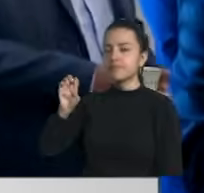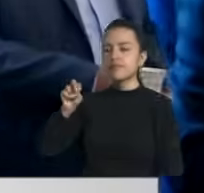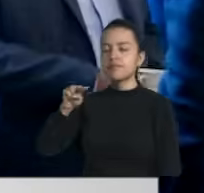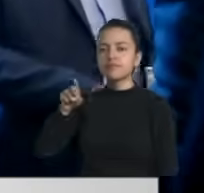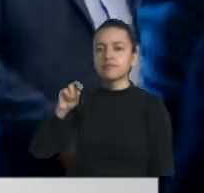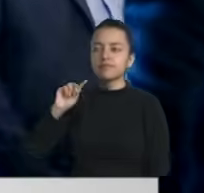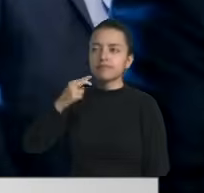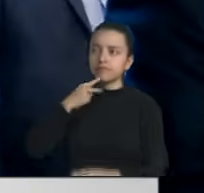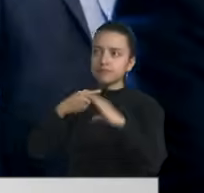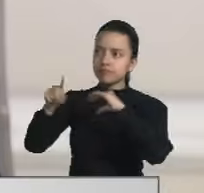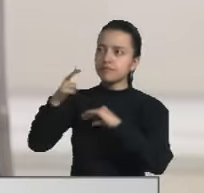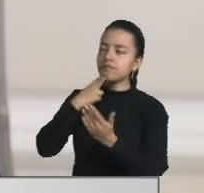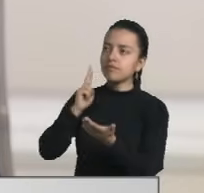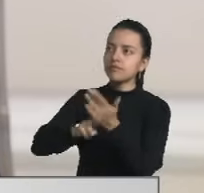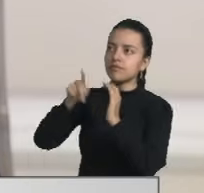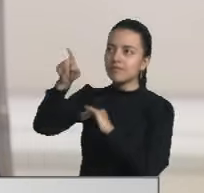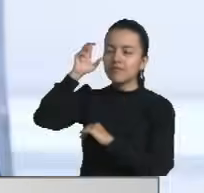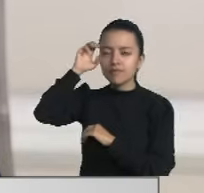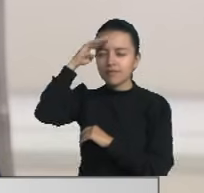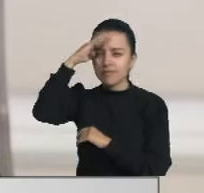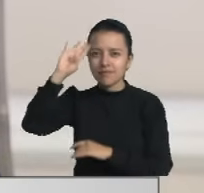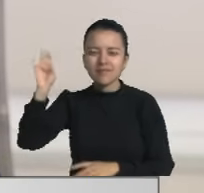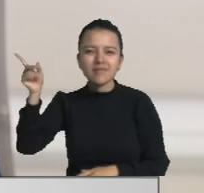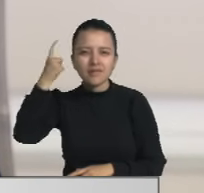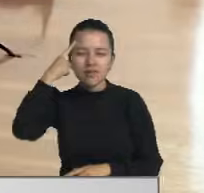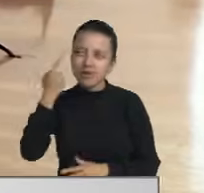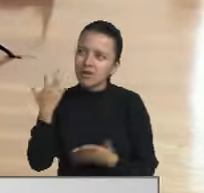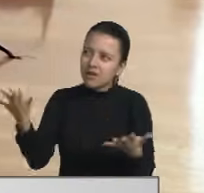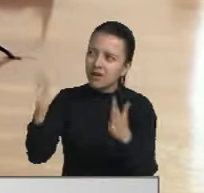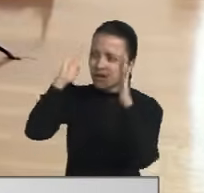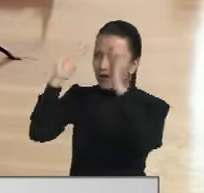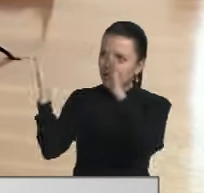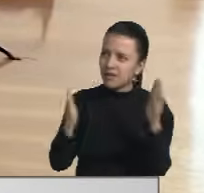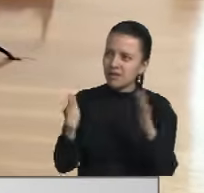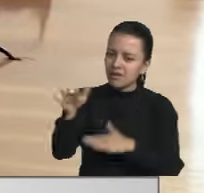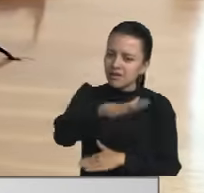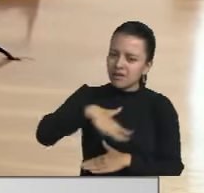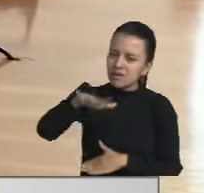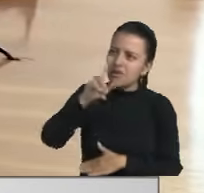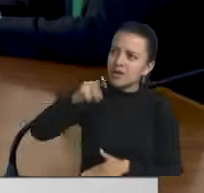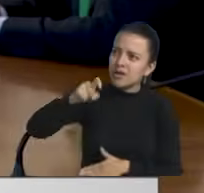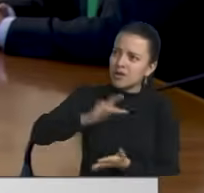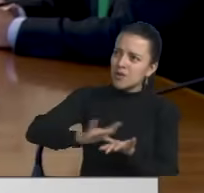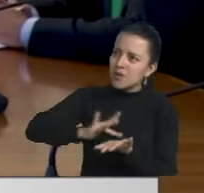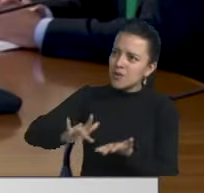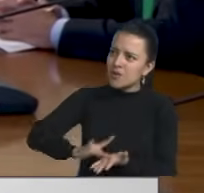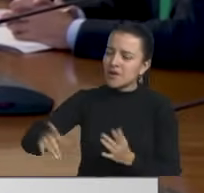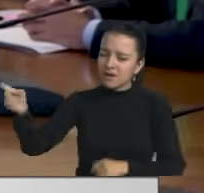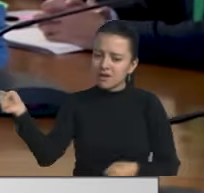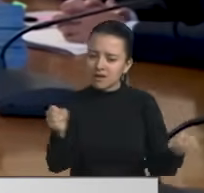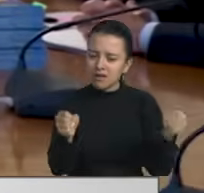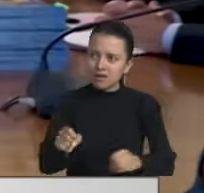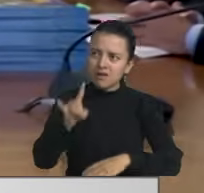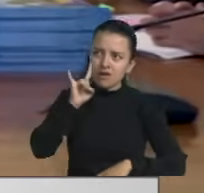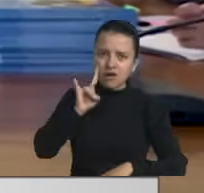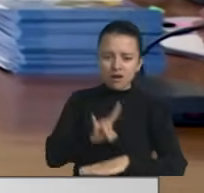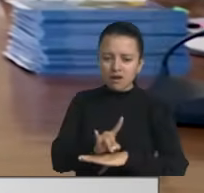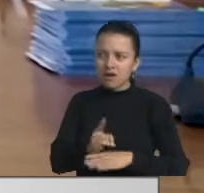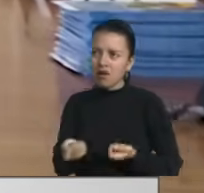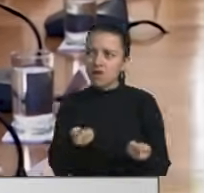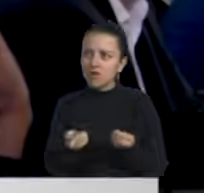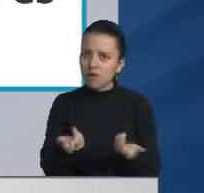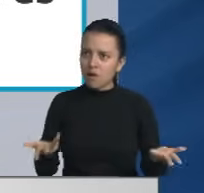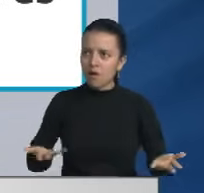al presidente de la República, Gustavo Petro, para que haga una intervención en el departamento y se controle la situación que allí se